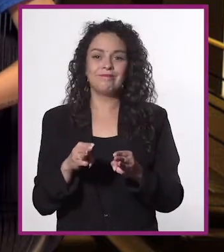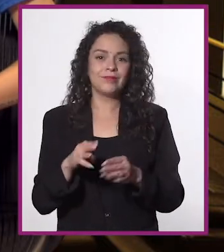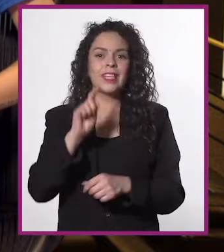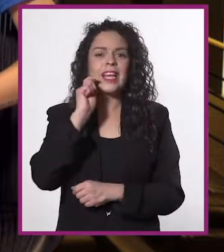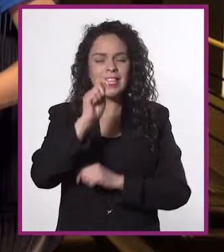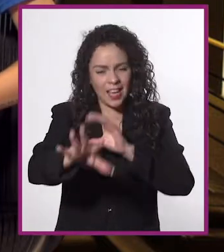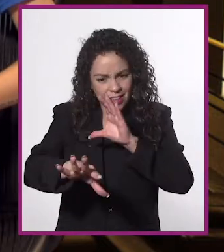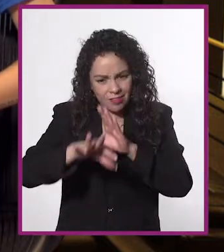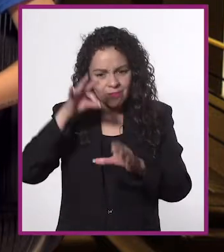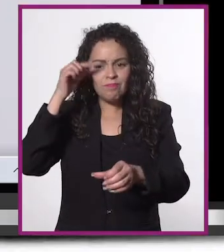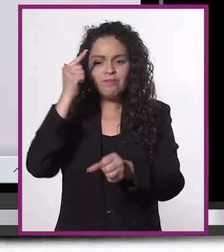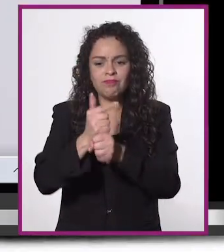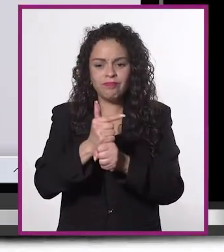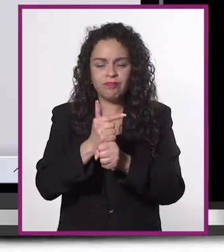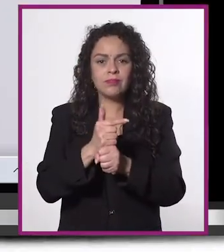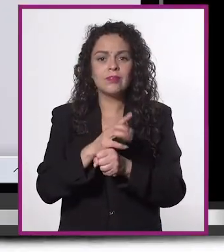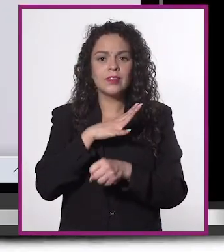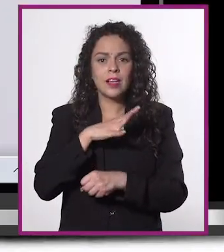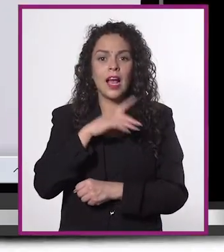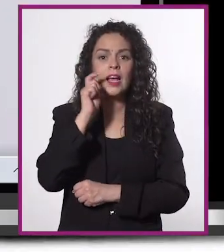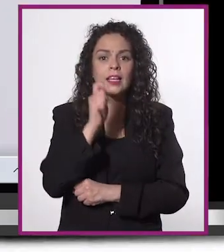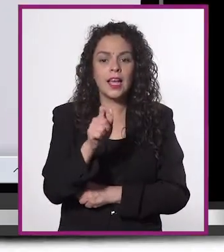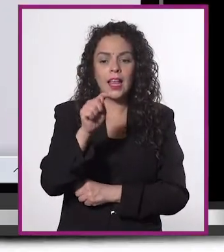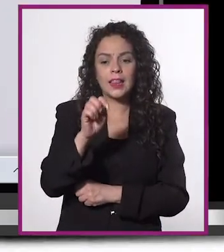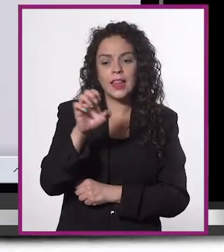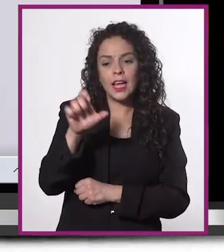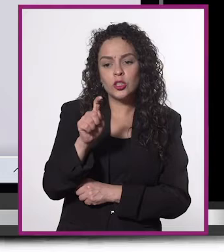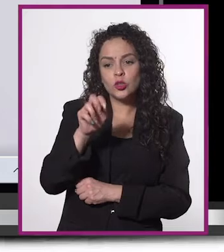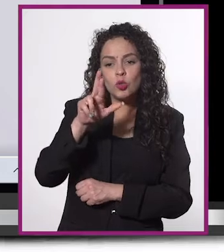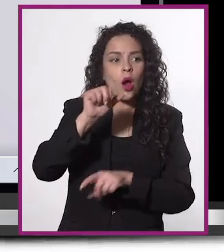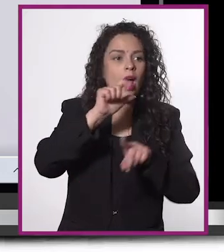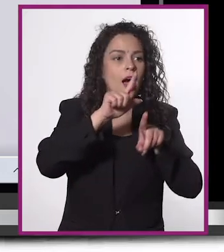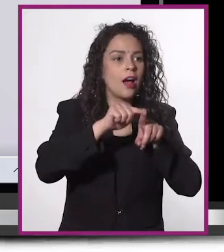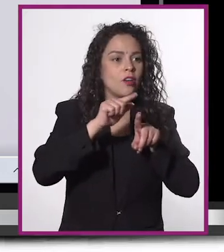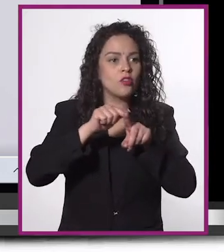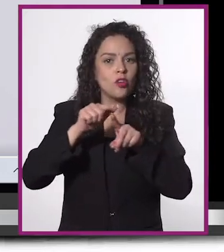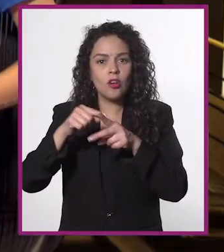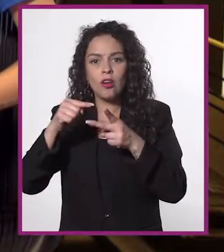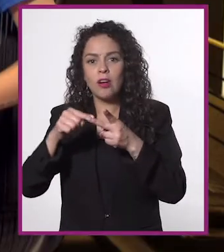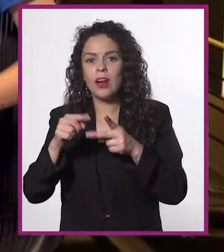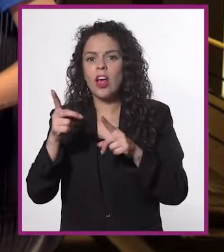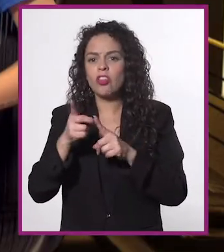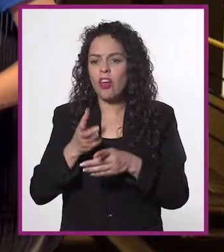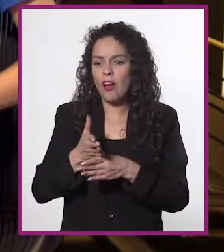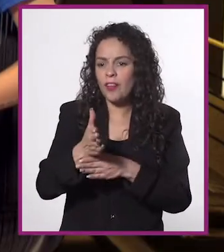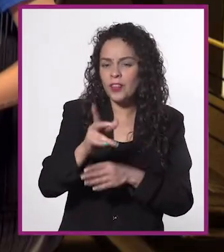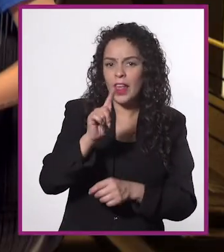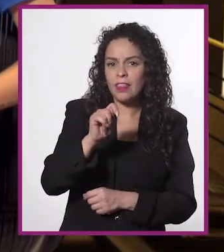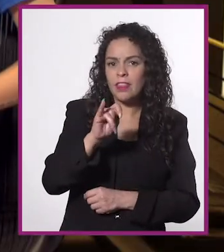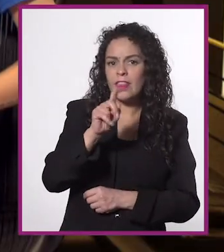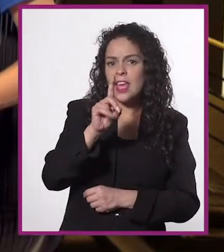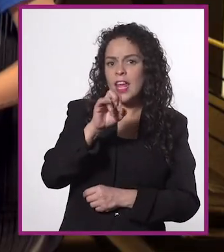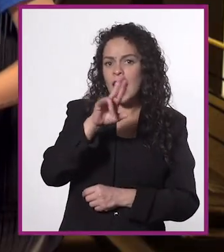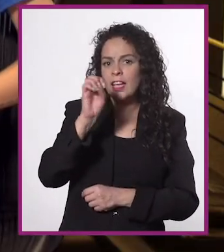descubrir texturas, descubrir colores, descubrir dirección,